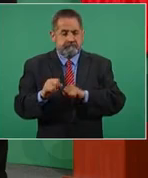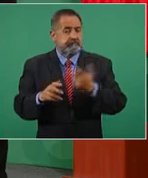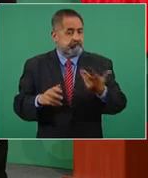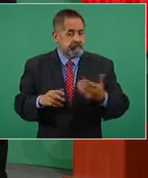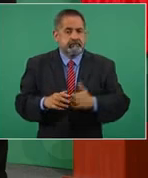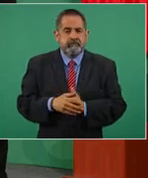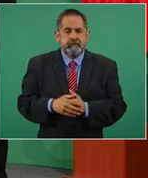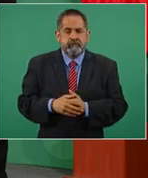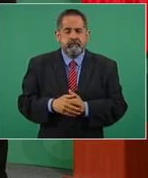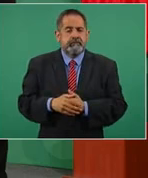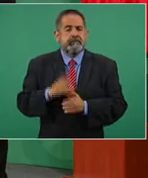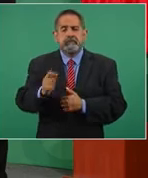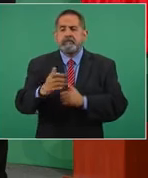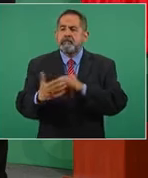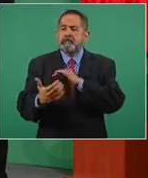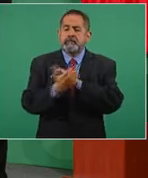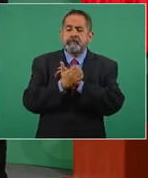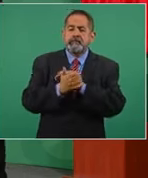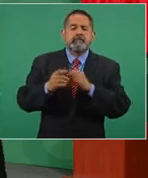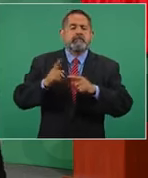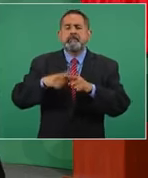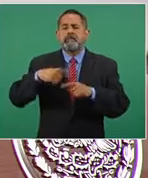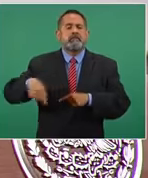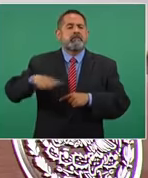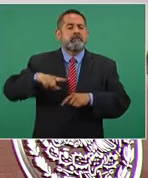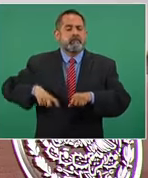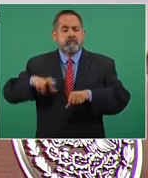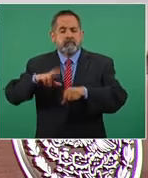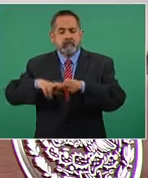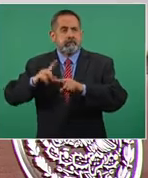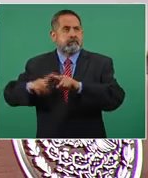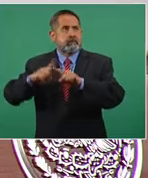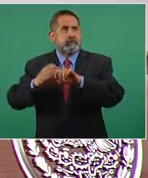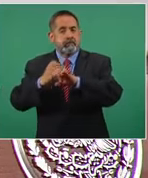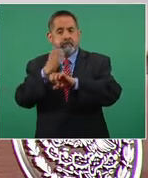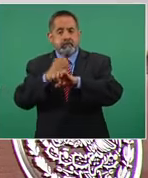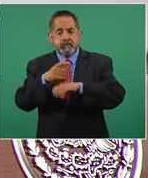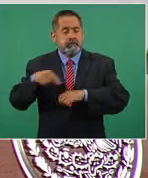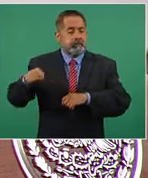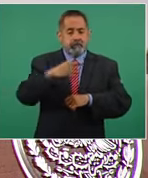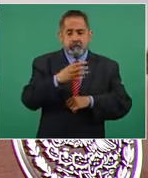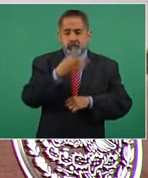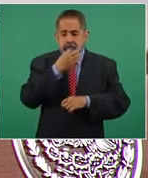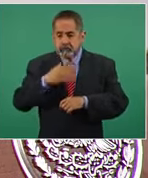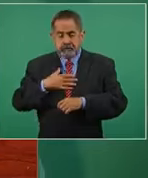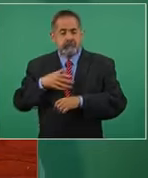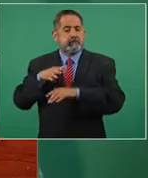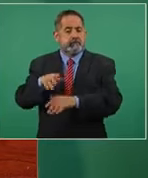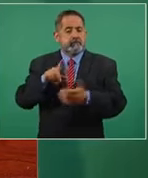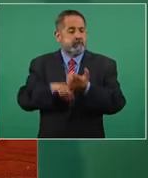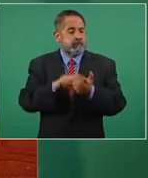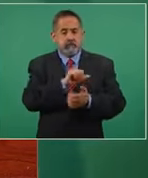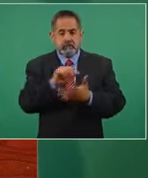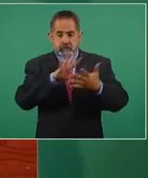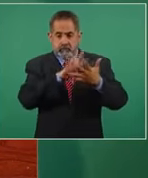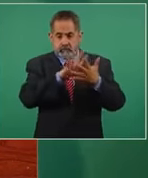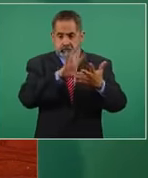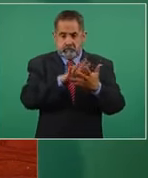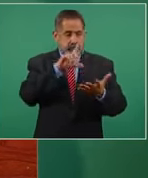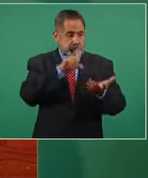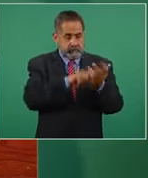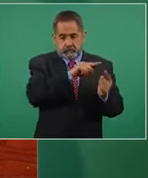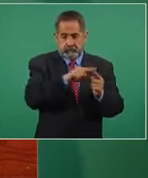a la solicitud de los gobernadores de varias entidades, el sistema penitenciario ha realizado